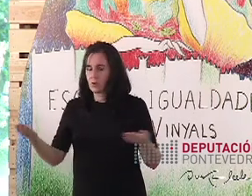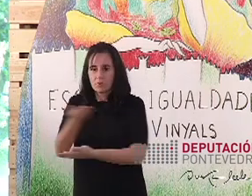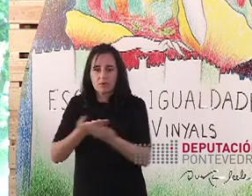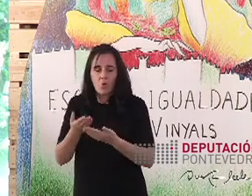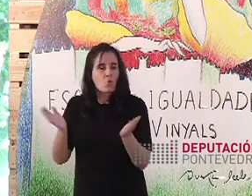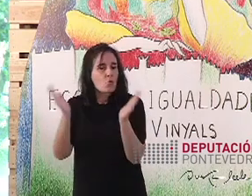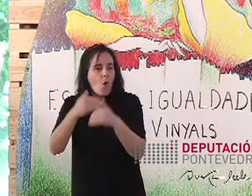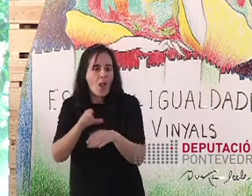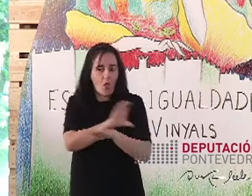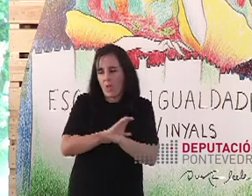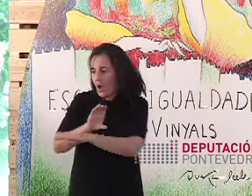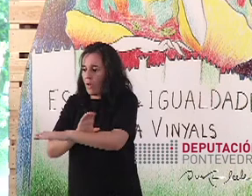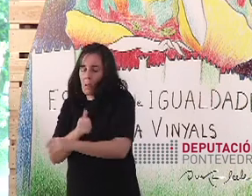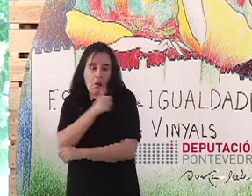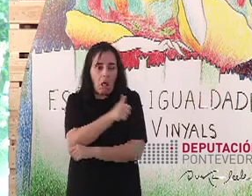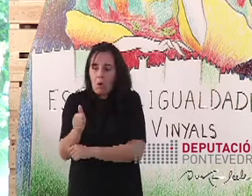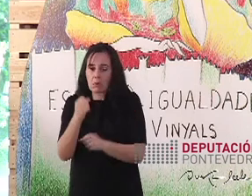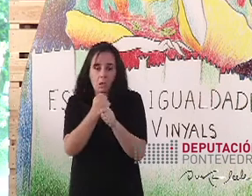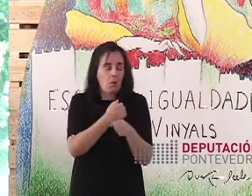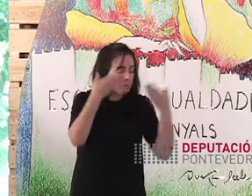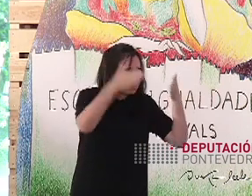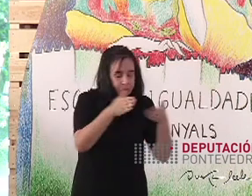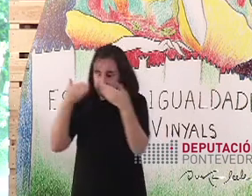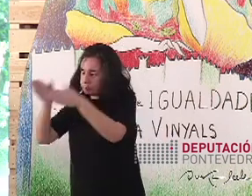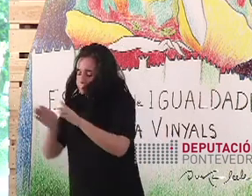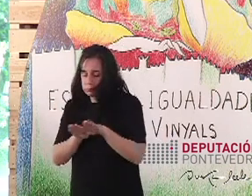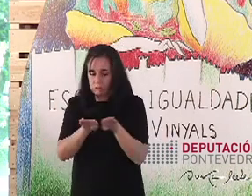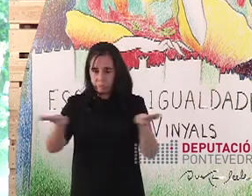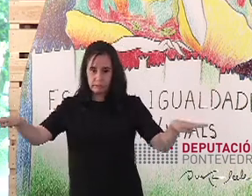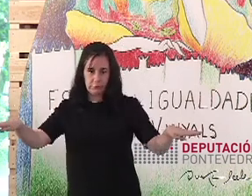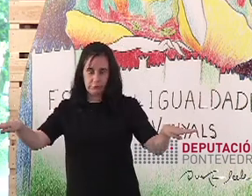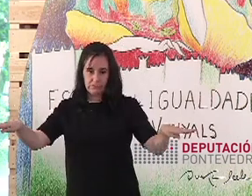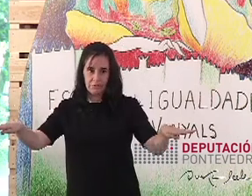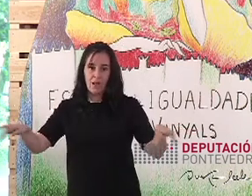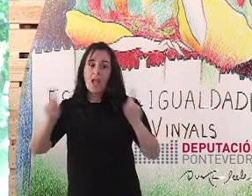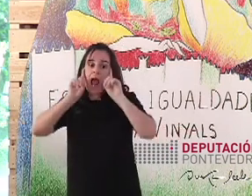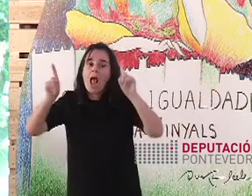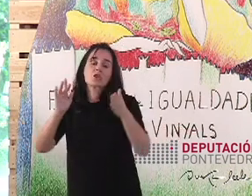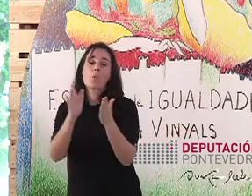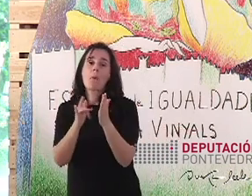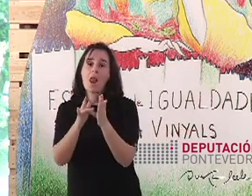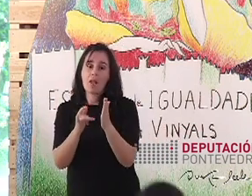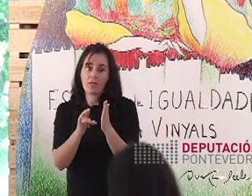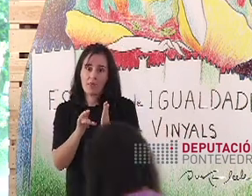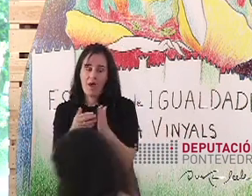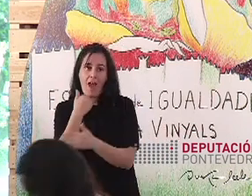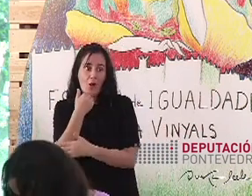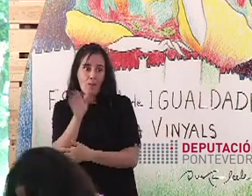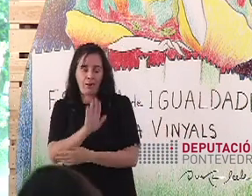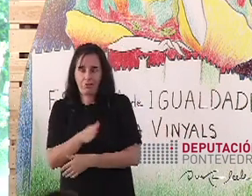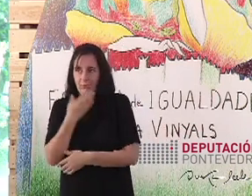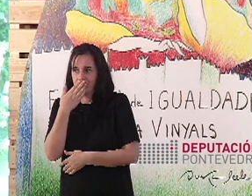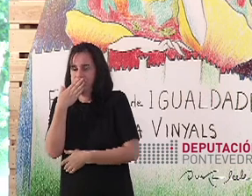consellerías do propio consistorio. No caso de Valencia, pois, algo tan que parece de risa, pero